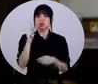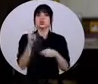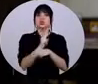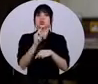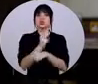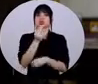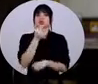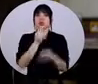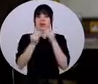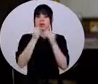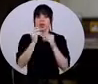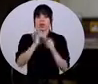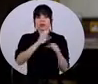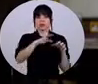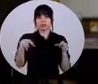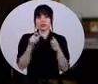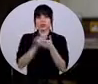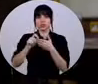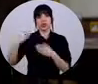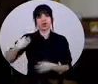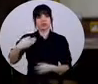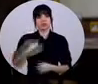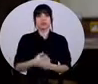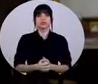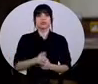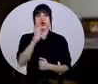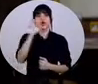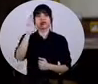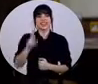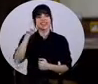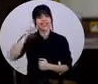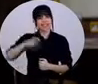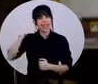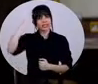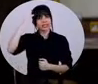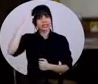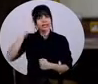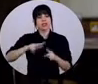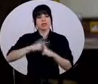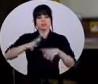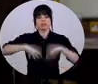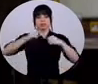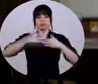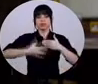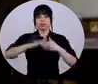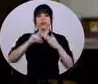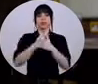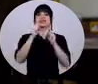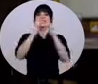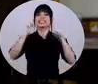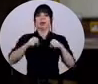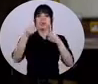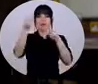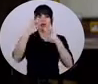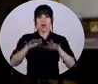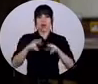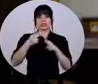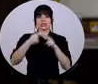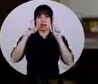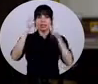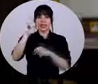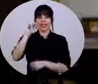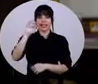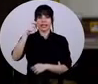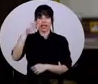niñas y jóvenes que utilizan los comedores escolares diariamente. Costa Rica debe saber que la entrada en operación del nuevo sistema